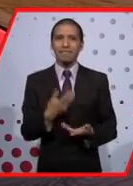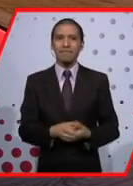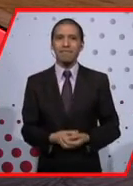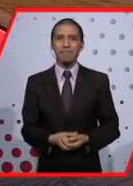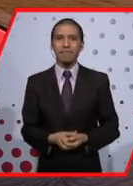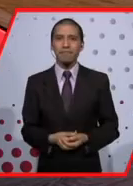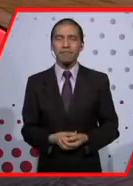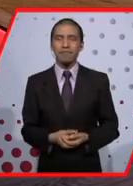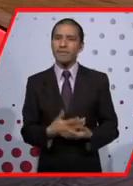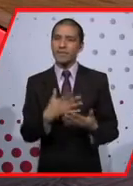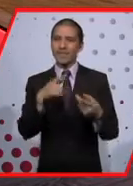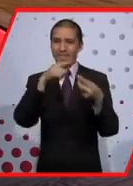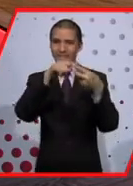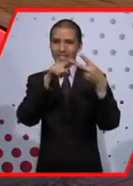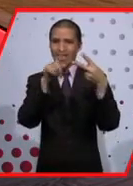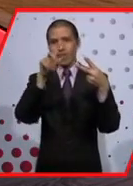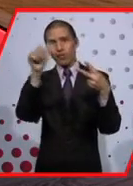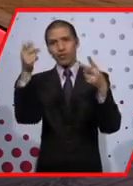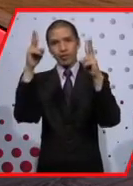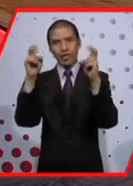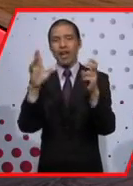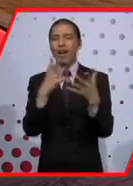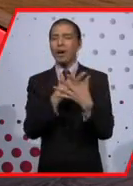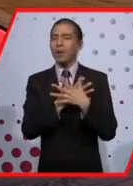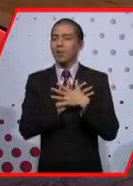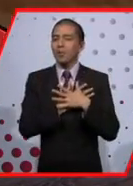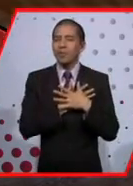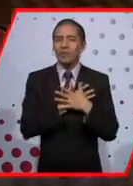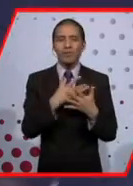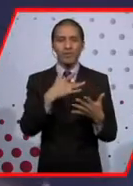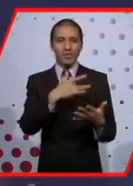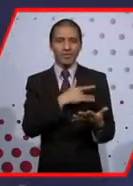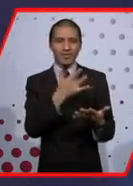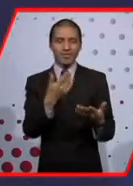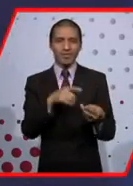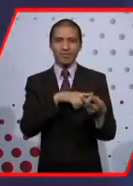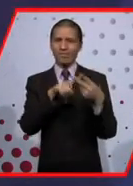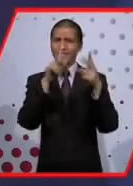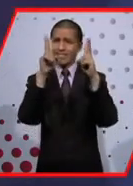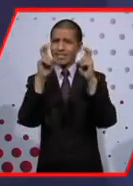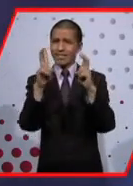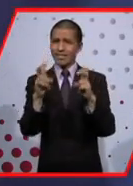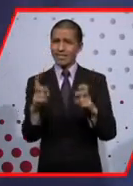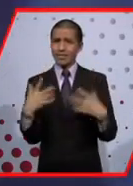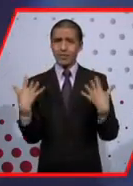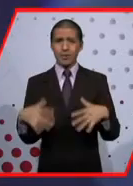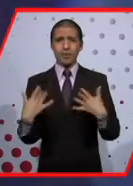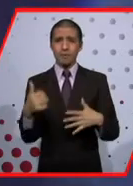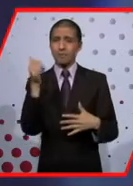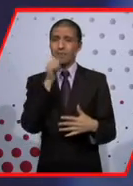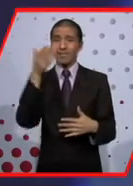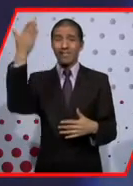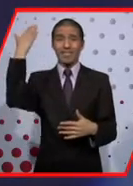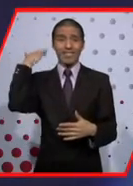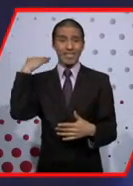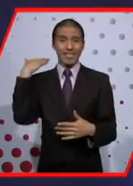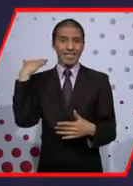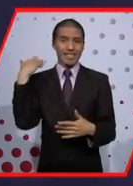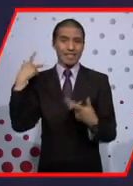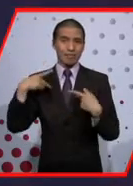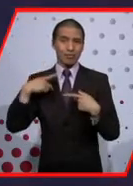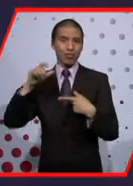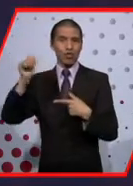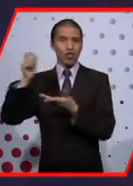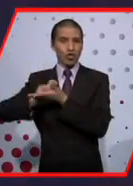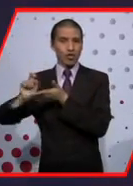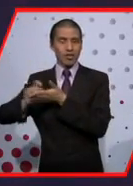luna, amorcito corazón. Así Oye, es. ¿Qué es esto? Pero traes una recopilación de temas que son clásicos y cada uno lo puede hacer distinto, como